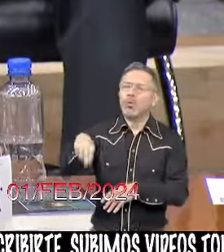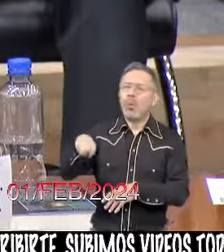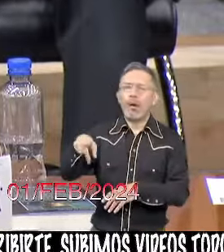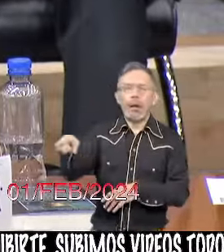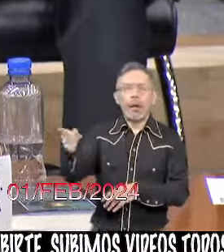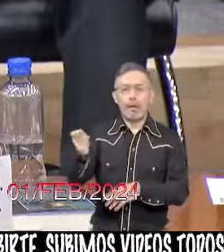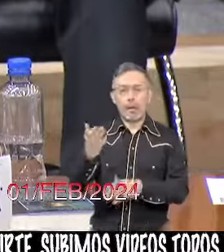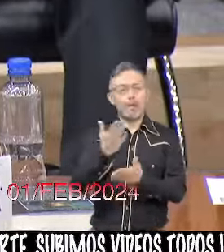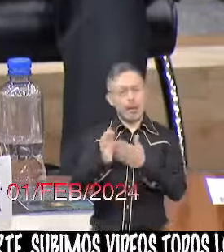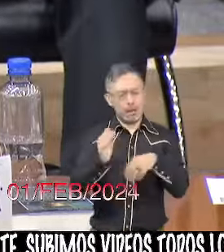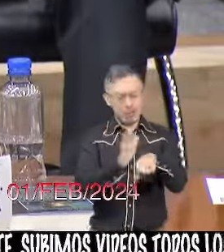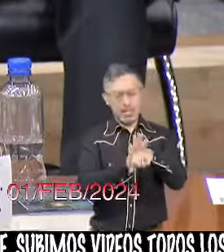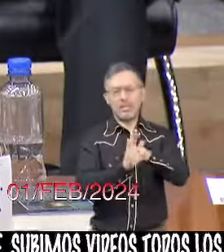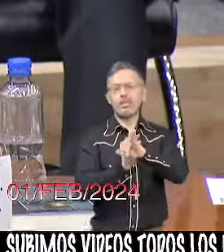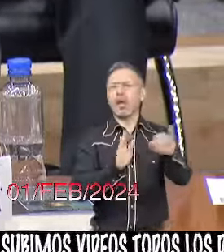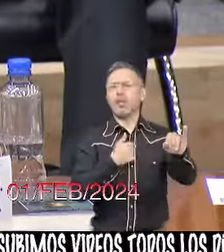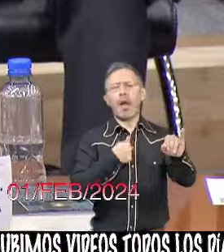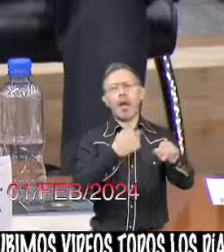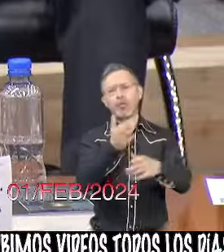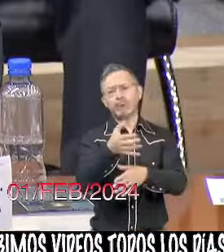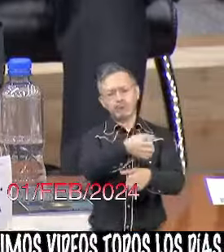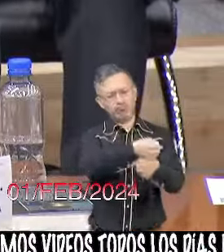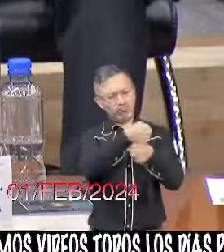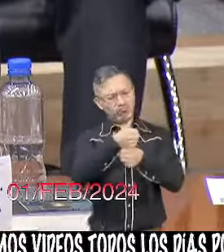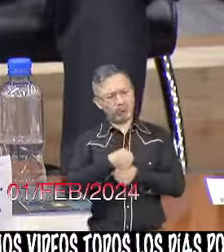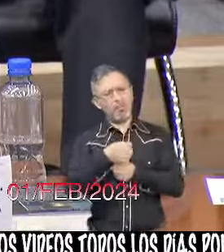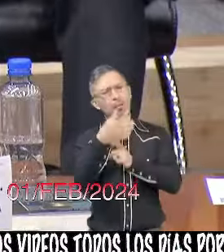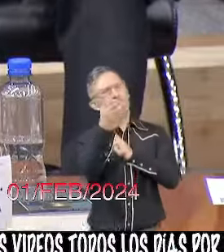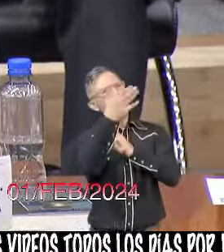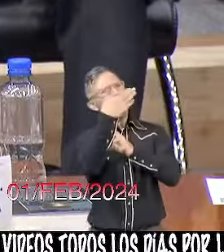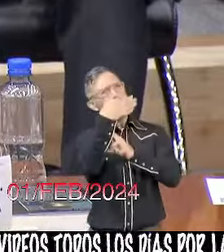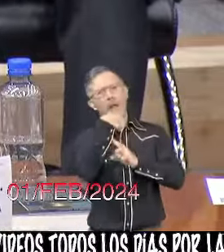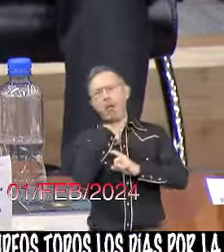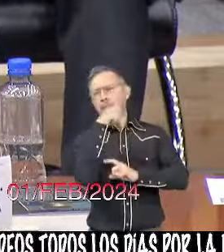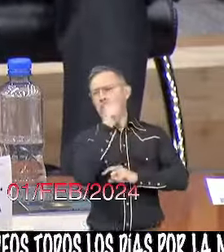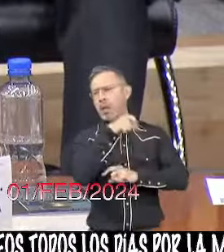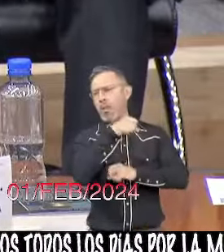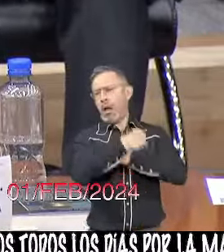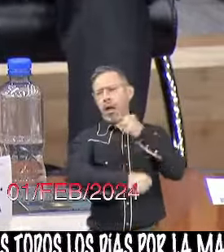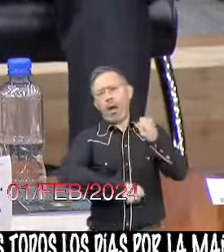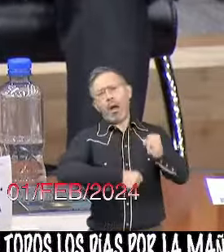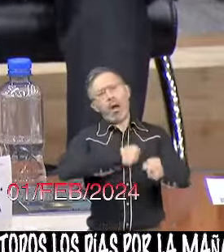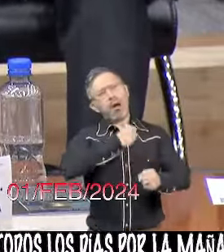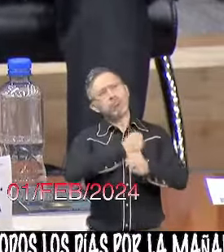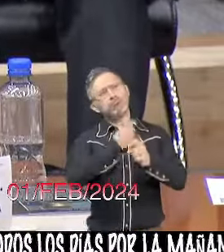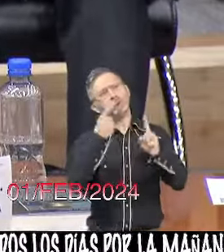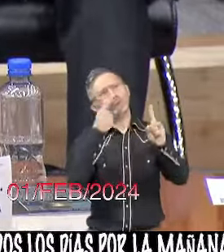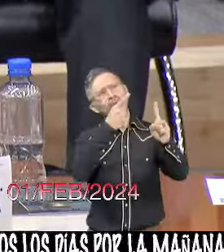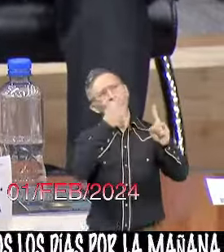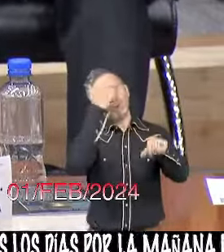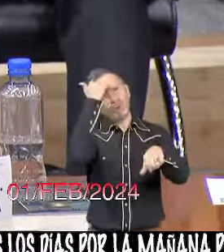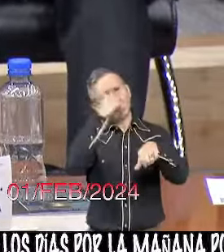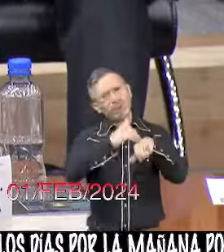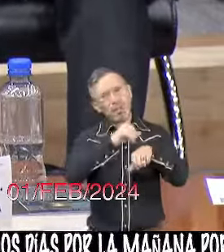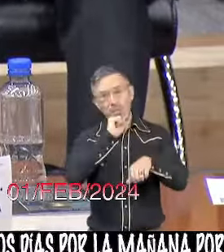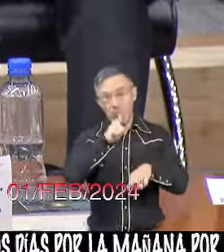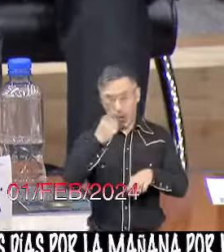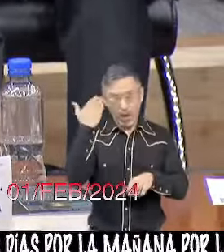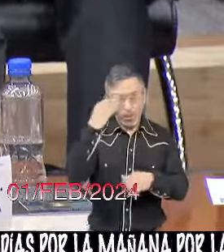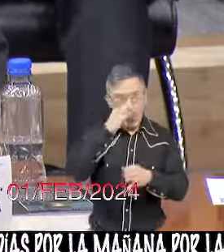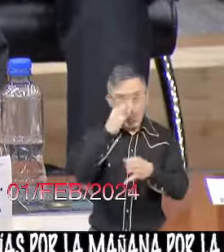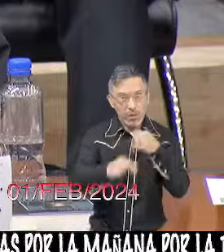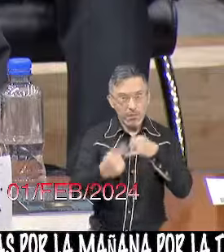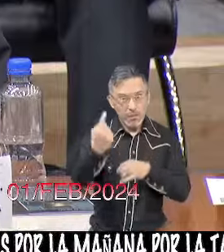vida. Y quiero además plantear que la última vez que estuve aquí, en este órgano, se me juzgó